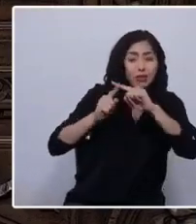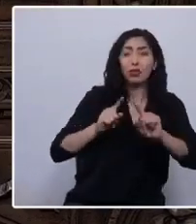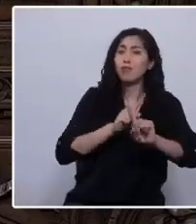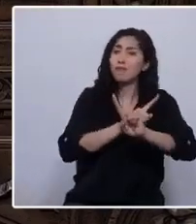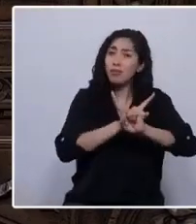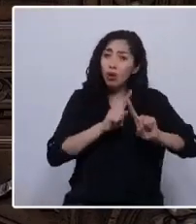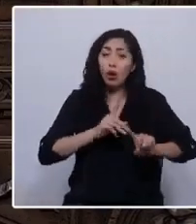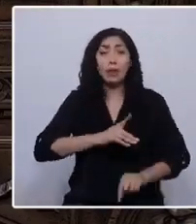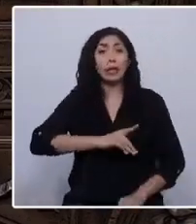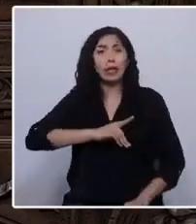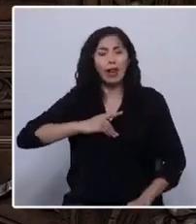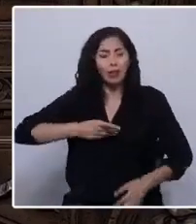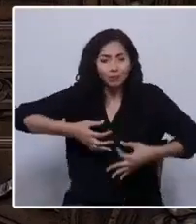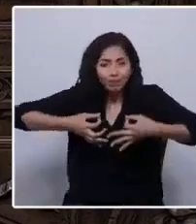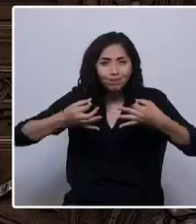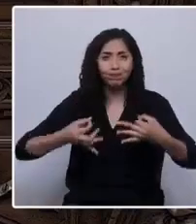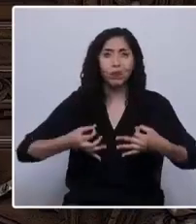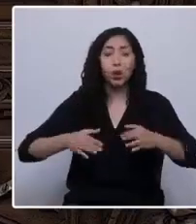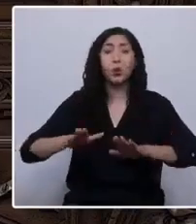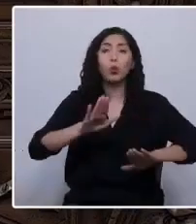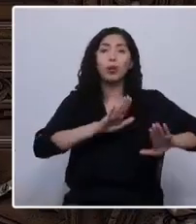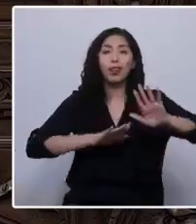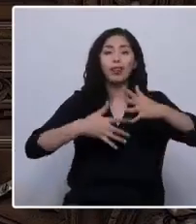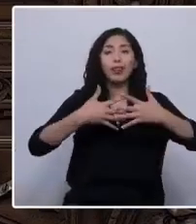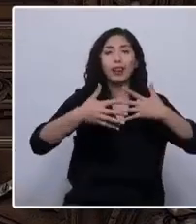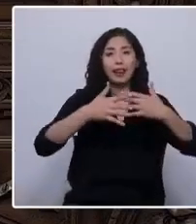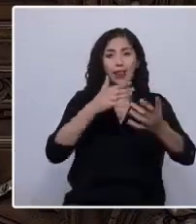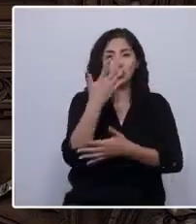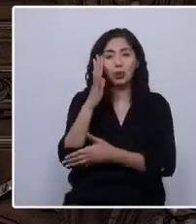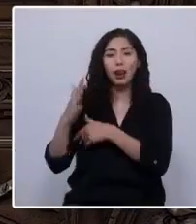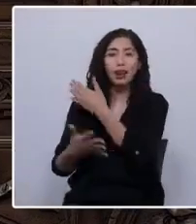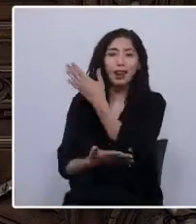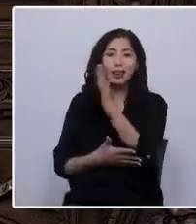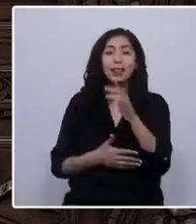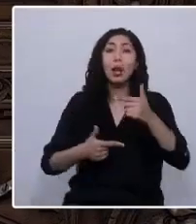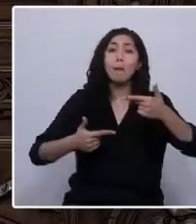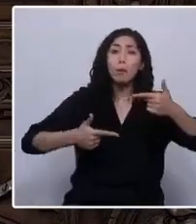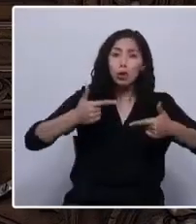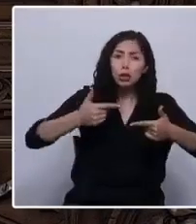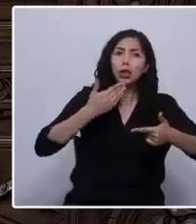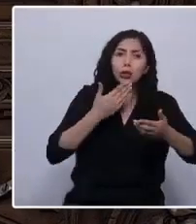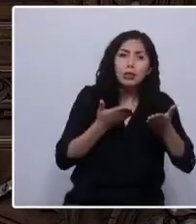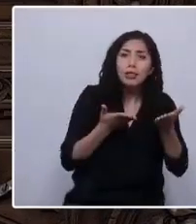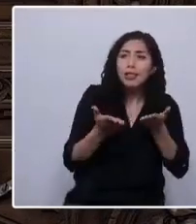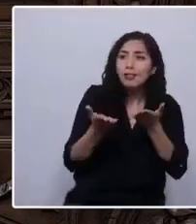sea certeza. Cuidar la naturaleza, la política al servicio,